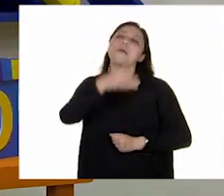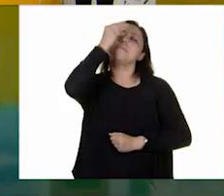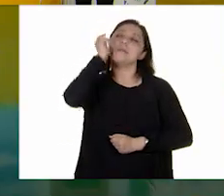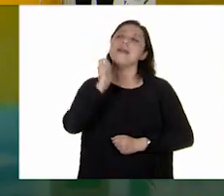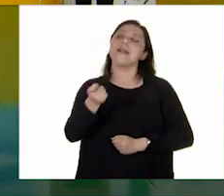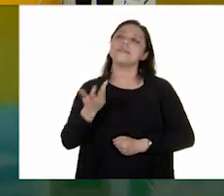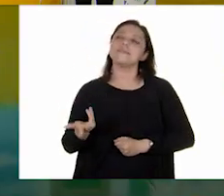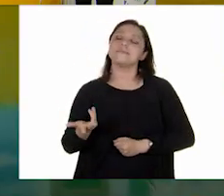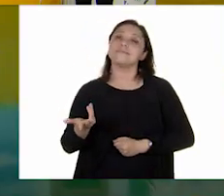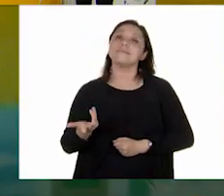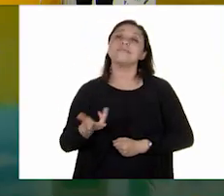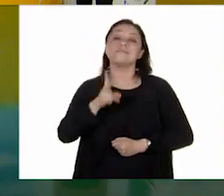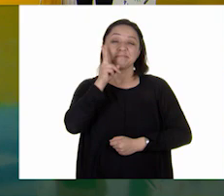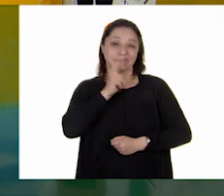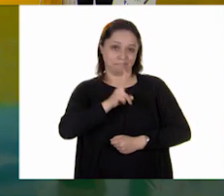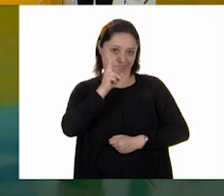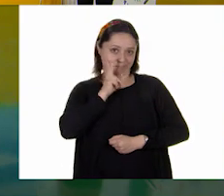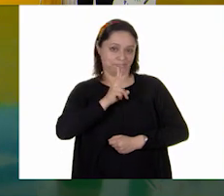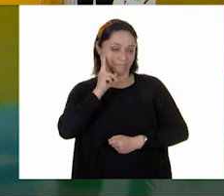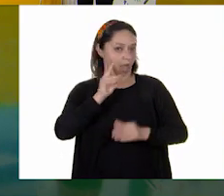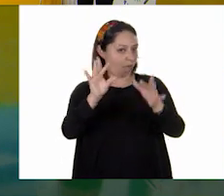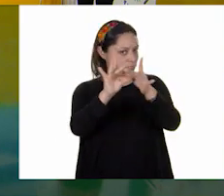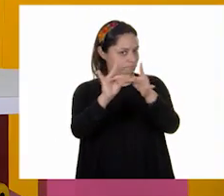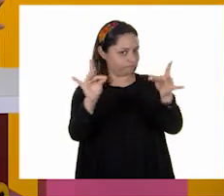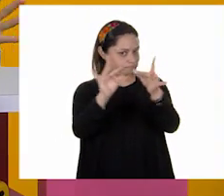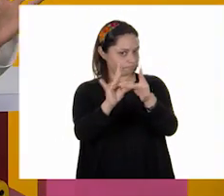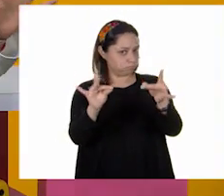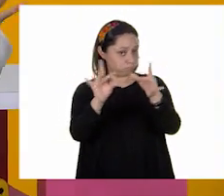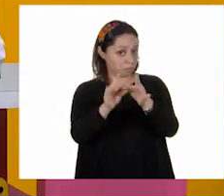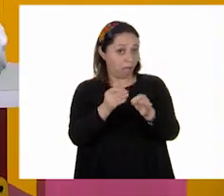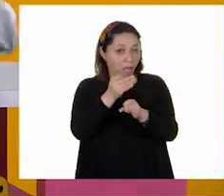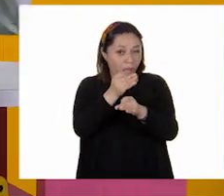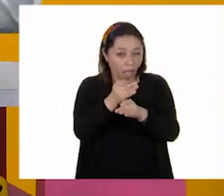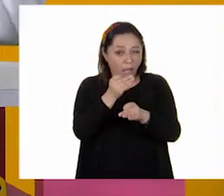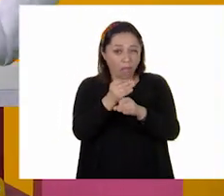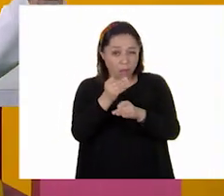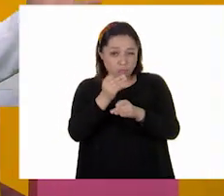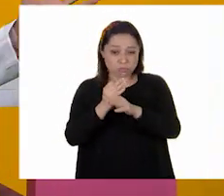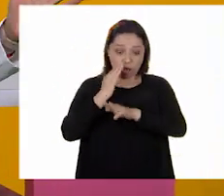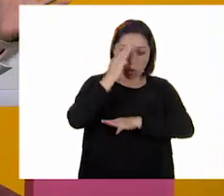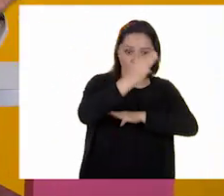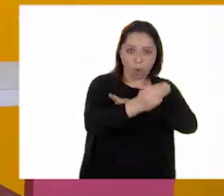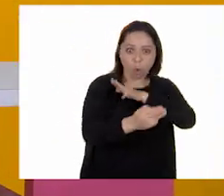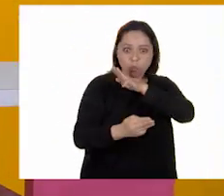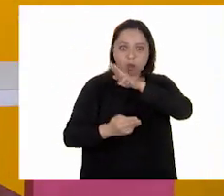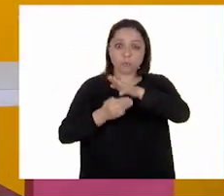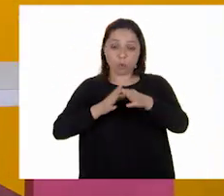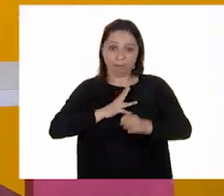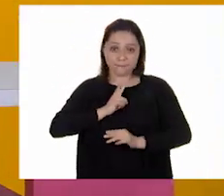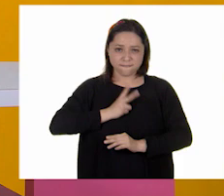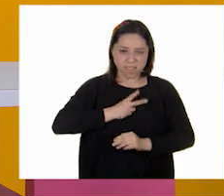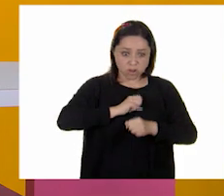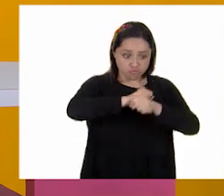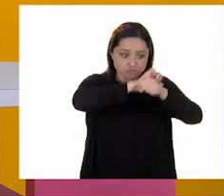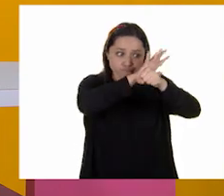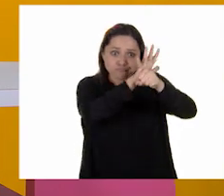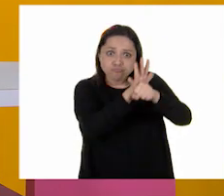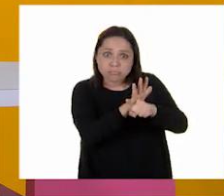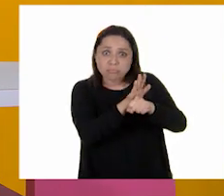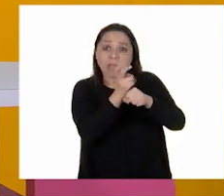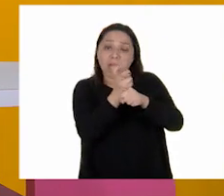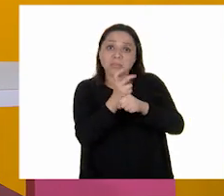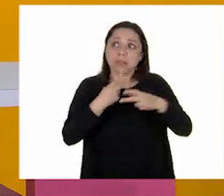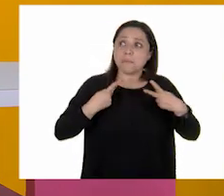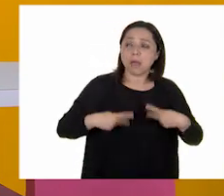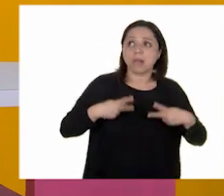hoy. Bueno, vamos a entrar en materia. Ahora que hay un virus que está latente en todo el mundo y que tiene en riesgo la salud de todos los